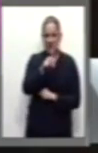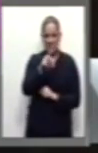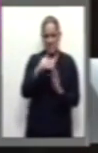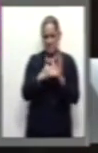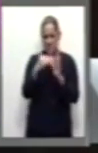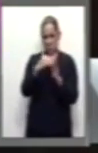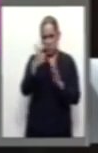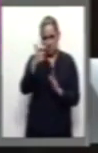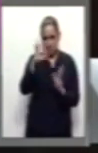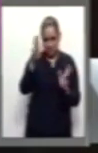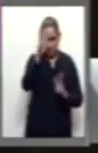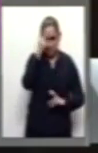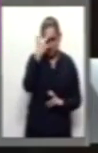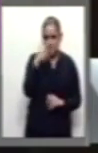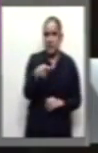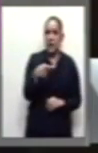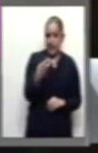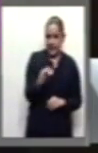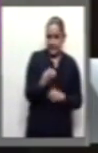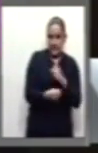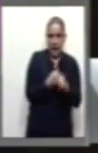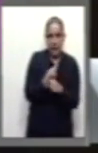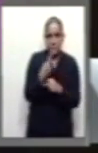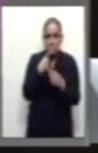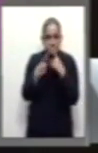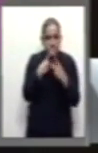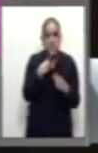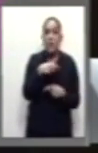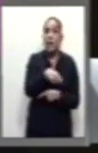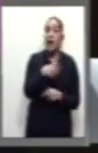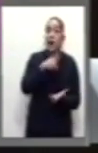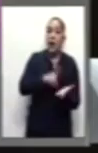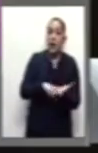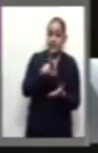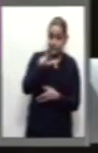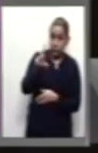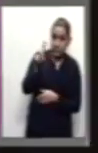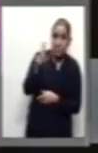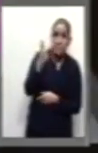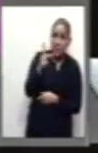730 y tantos millones de pesos en este año, de los cuales han llegado